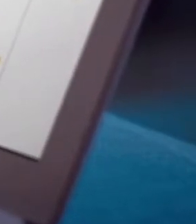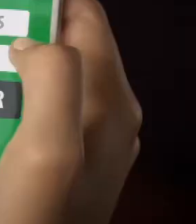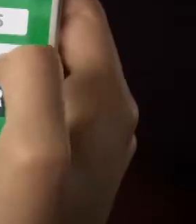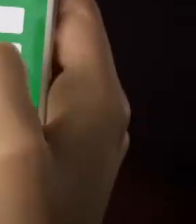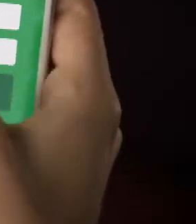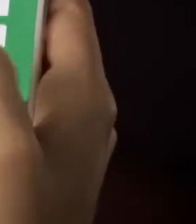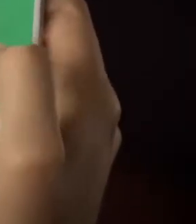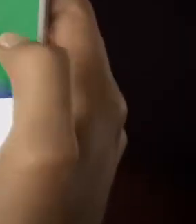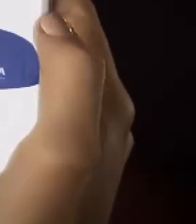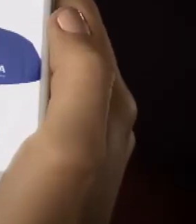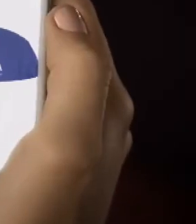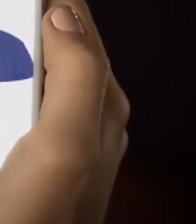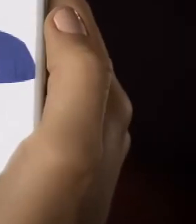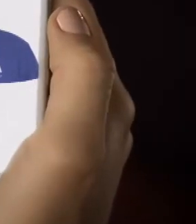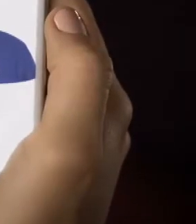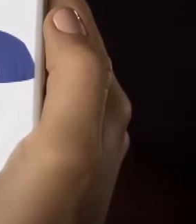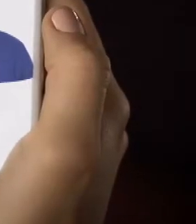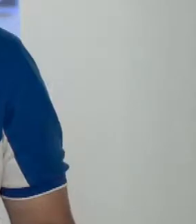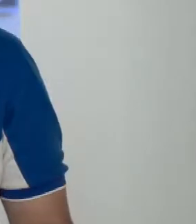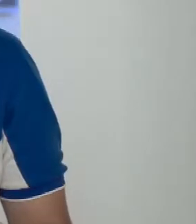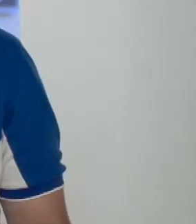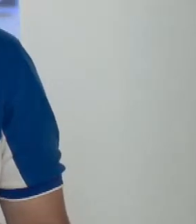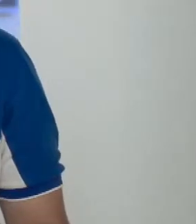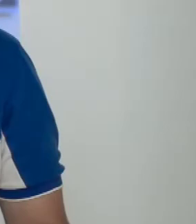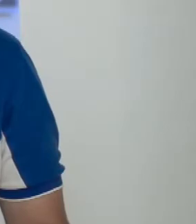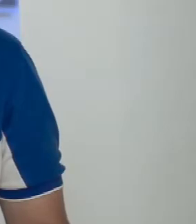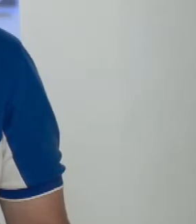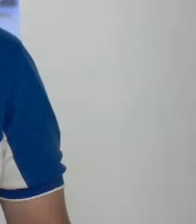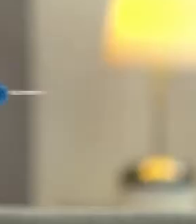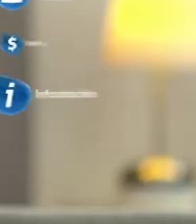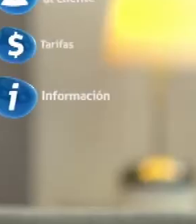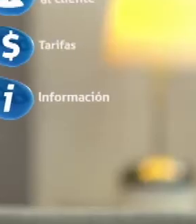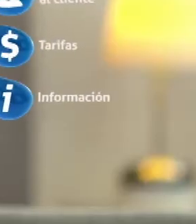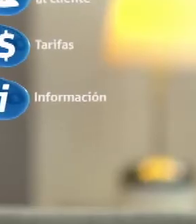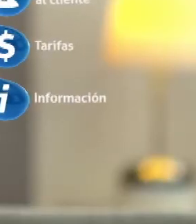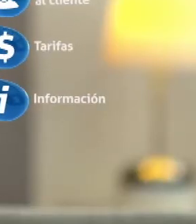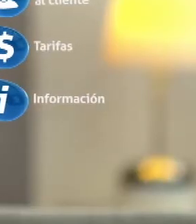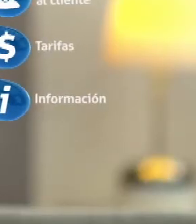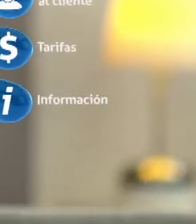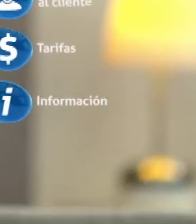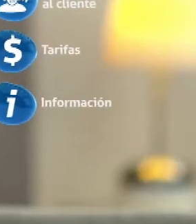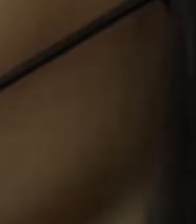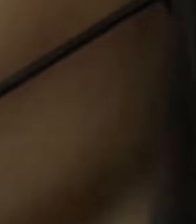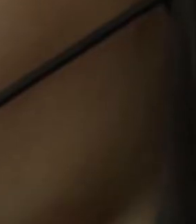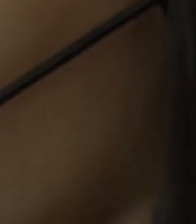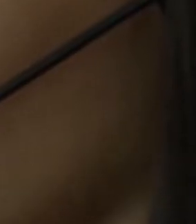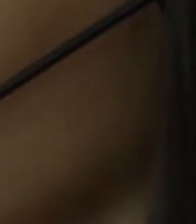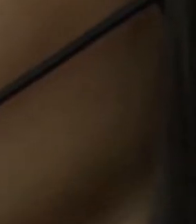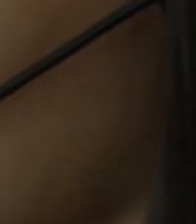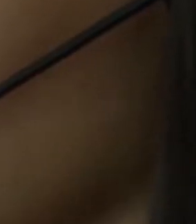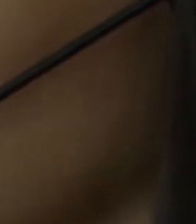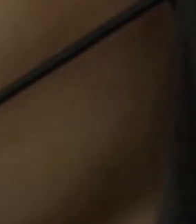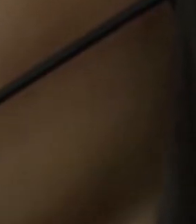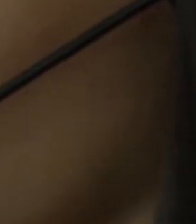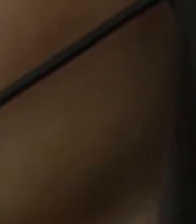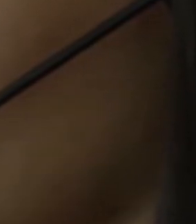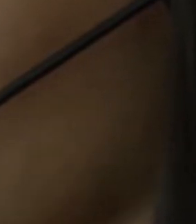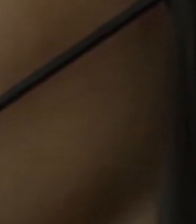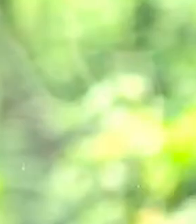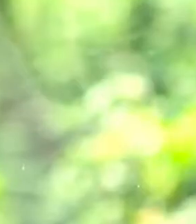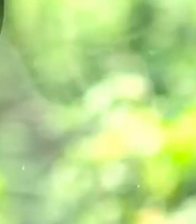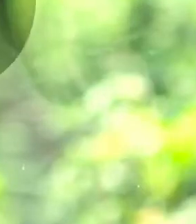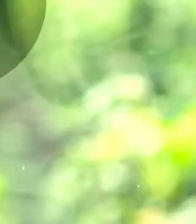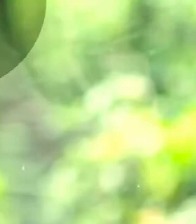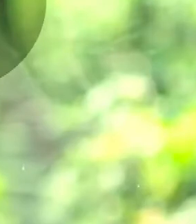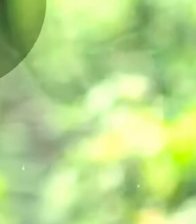portal web, poder verificar la identidad de nuestro personal y muchos otros servicios en nuestra app móvil, comunicarte a la línea de atención los